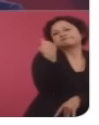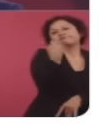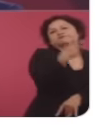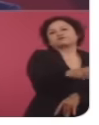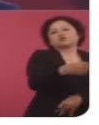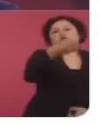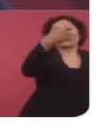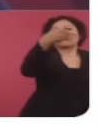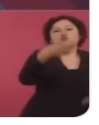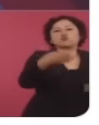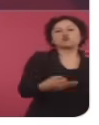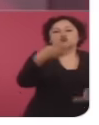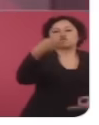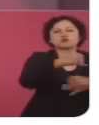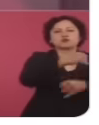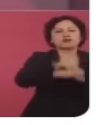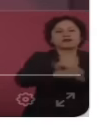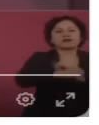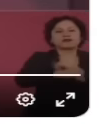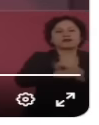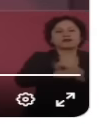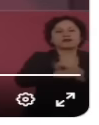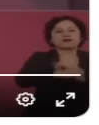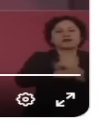A México se le respeta.